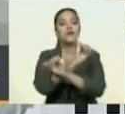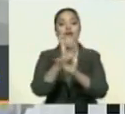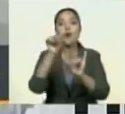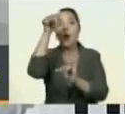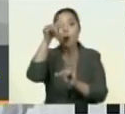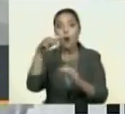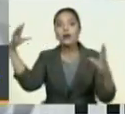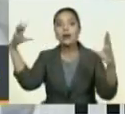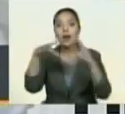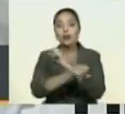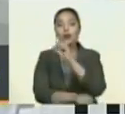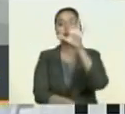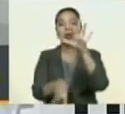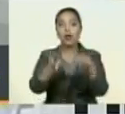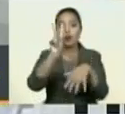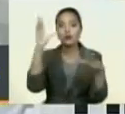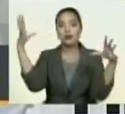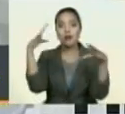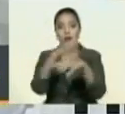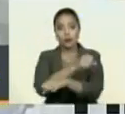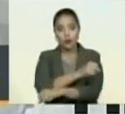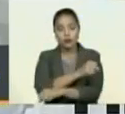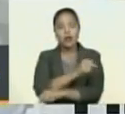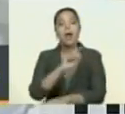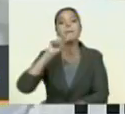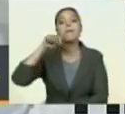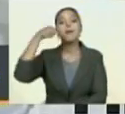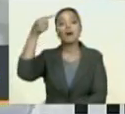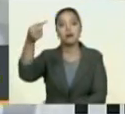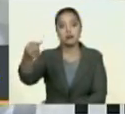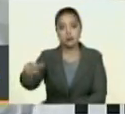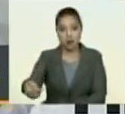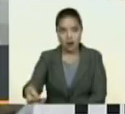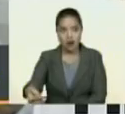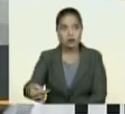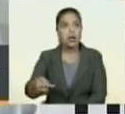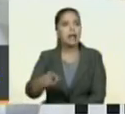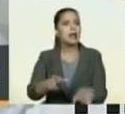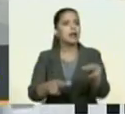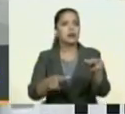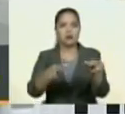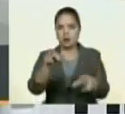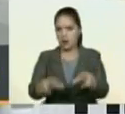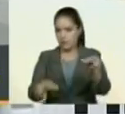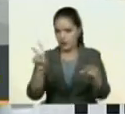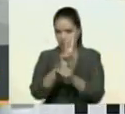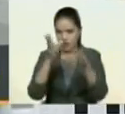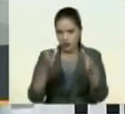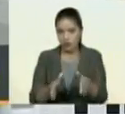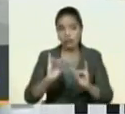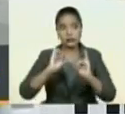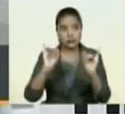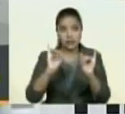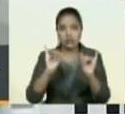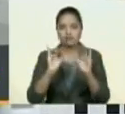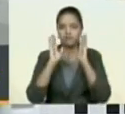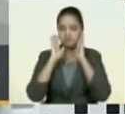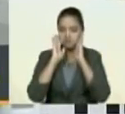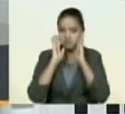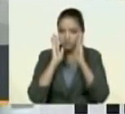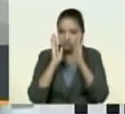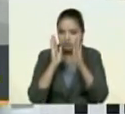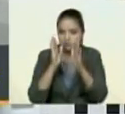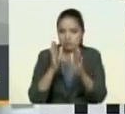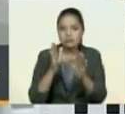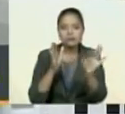esta noche a las 12 de la noche, ya el día de mañana, donde las electoras y los electores van a estar ya concentrados